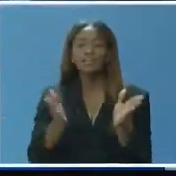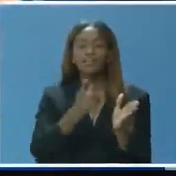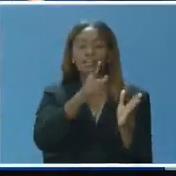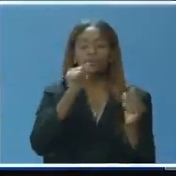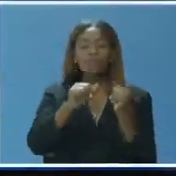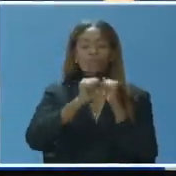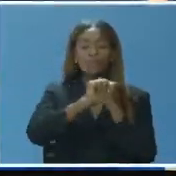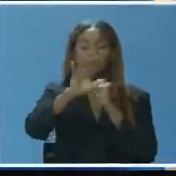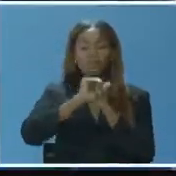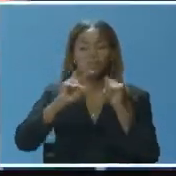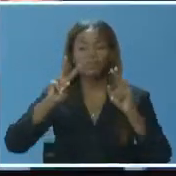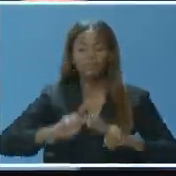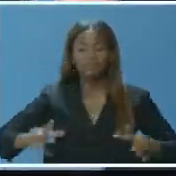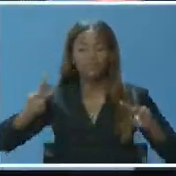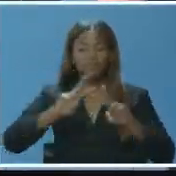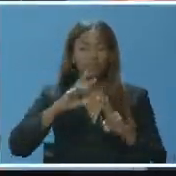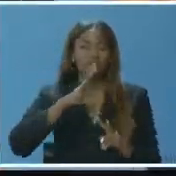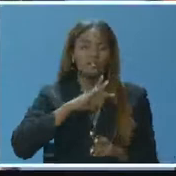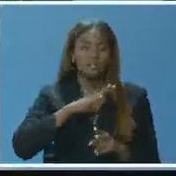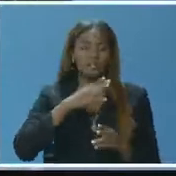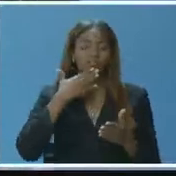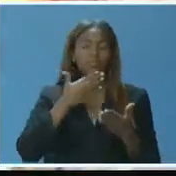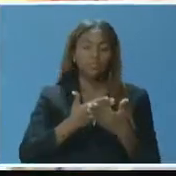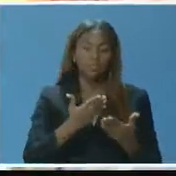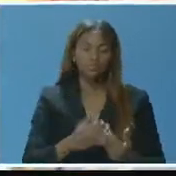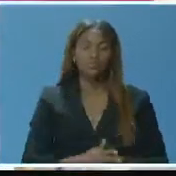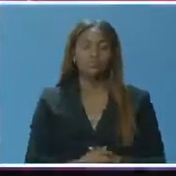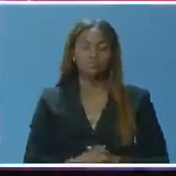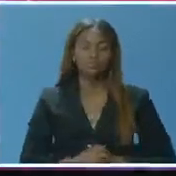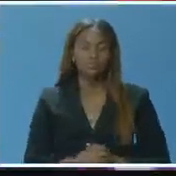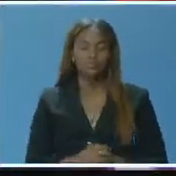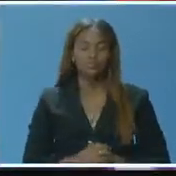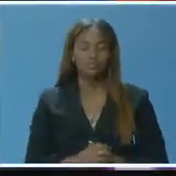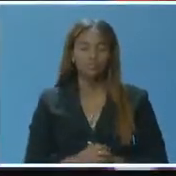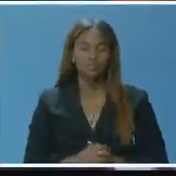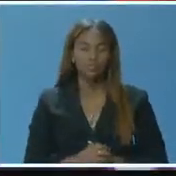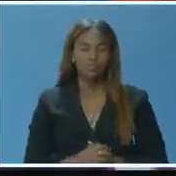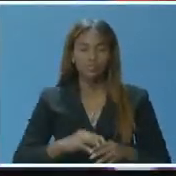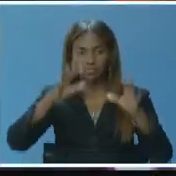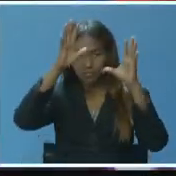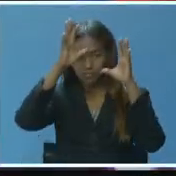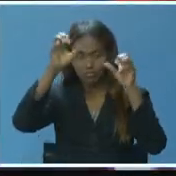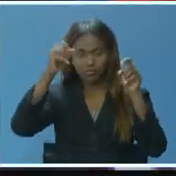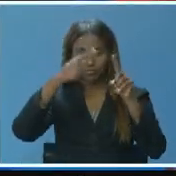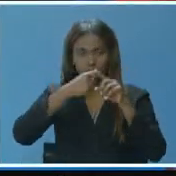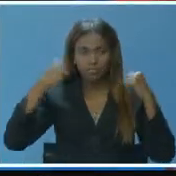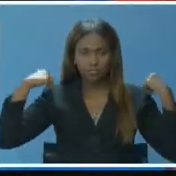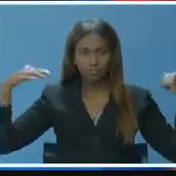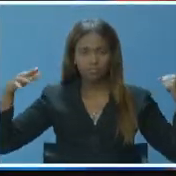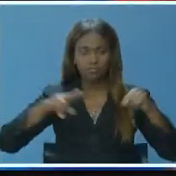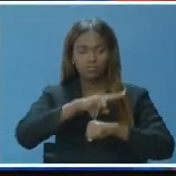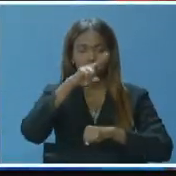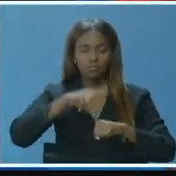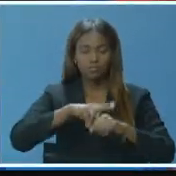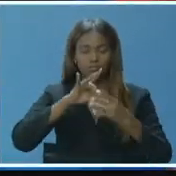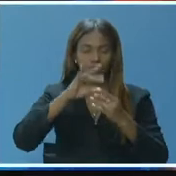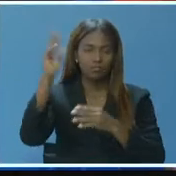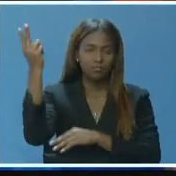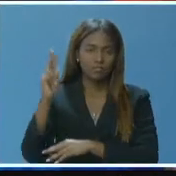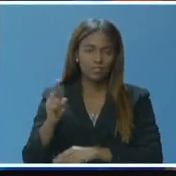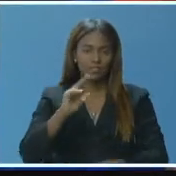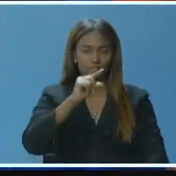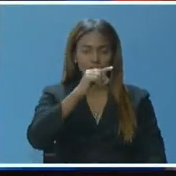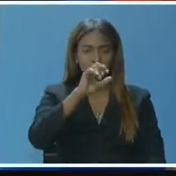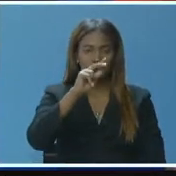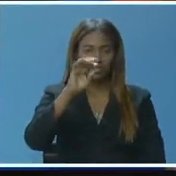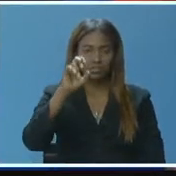a promover los valores socialistas fundamentalistas. El presidente de la Asamblea Nacional de Venezuela, Jorge